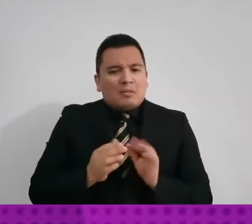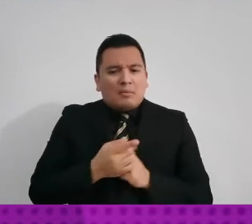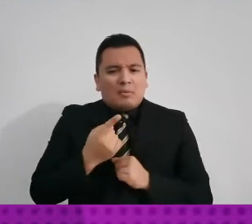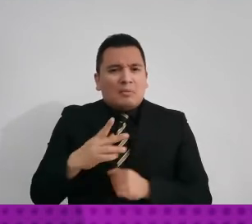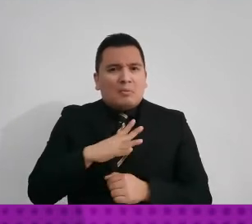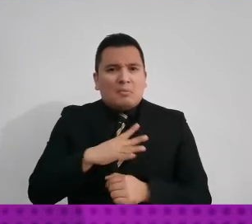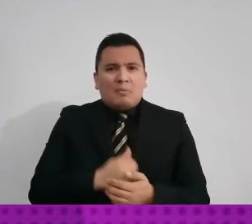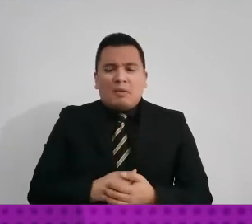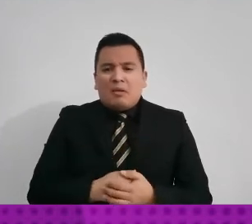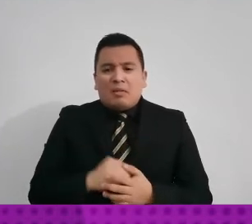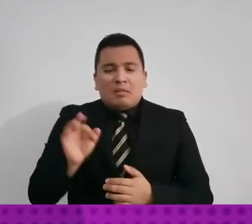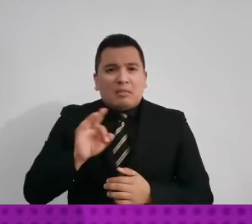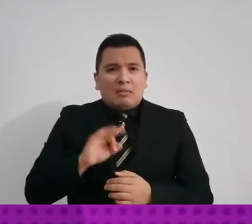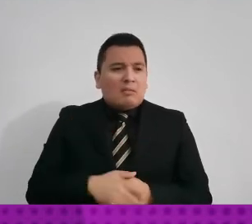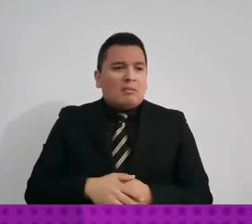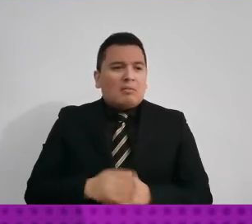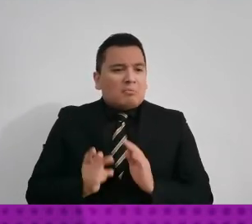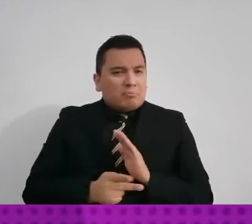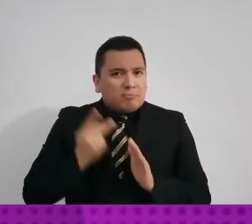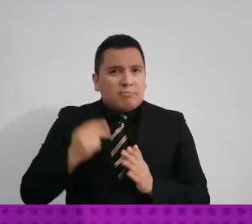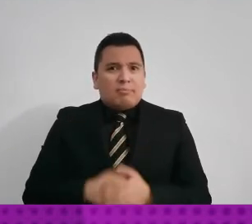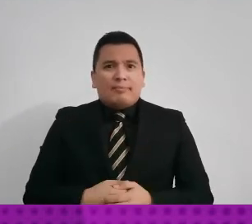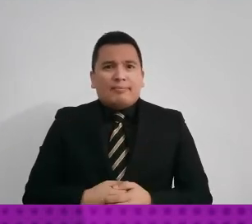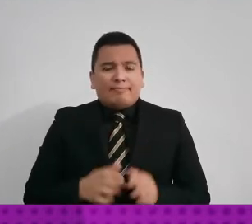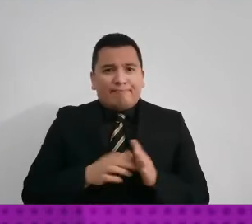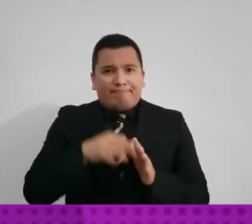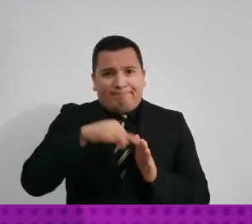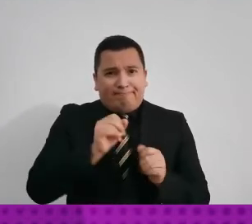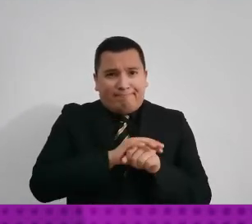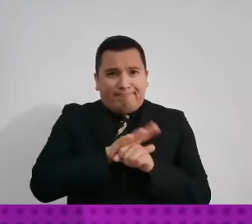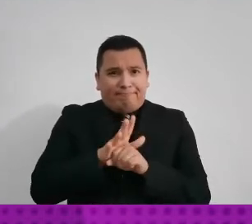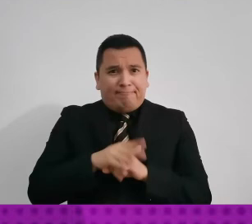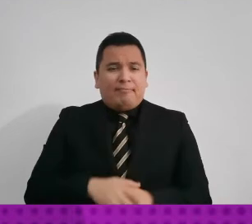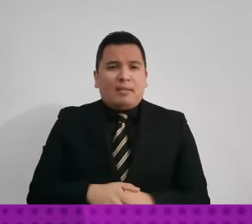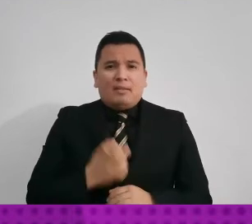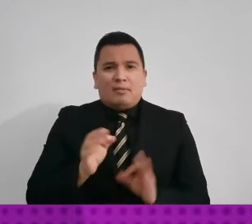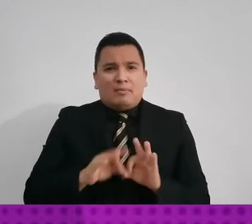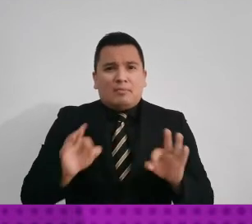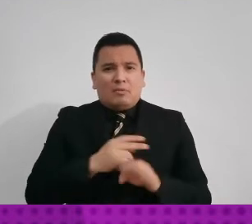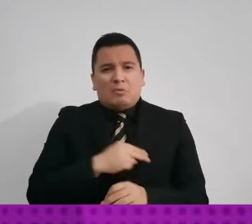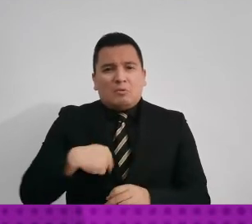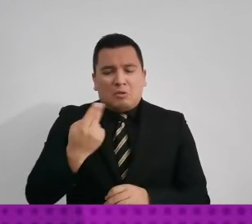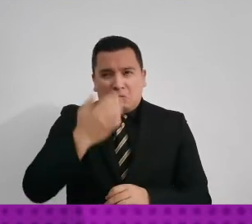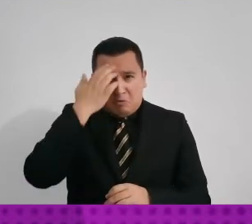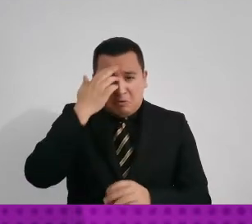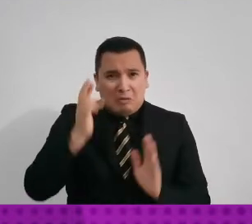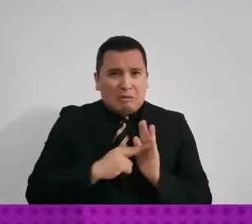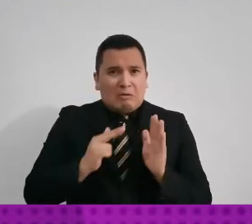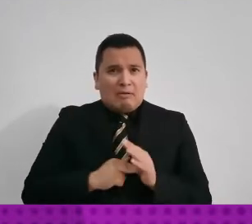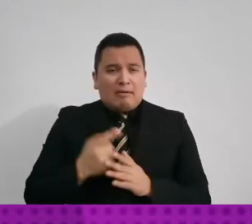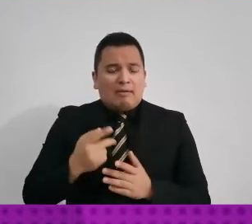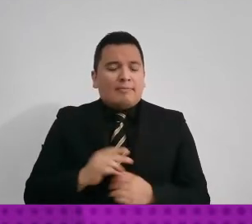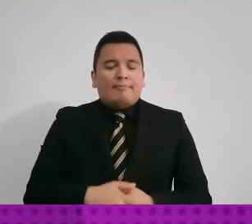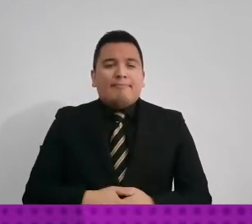de mencionar, porque se va a vivir, o hay muchas posibilidades de que volvamos a vivir un proceso electoral en medio de una pandemia, y es importante conocer